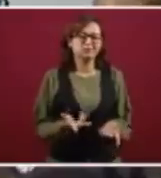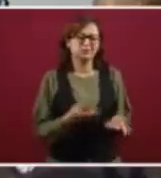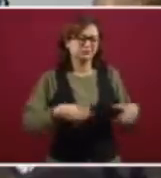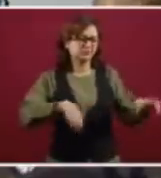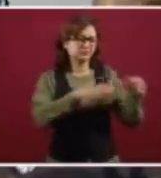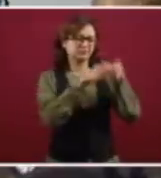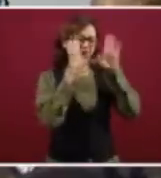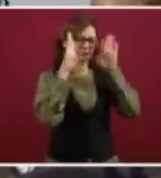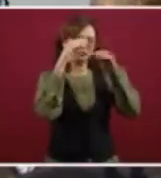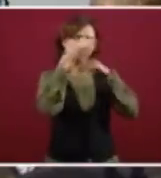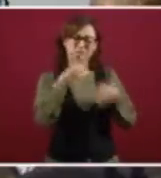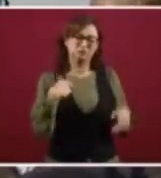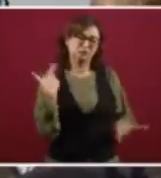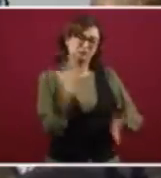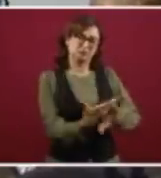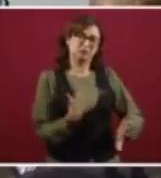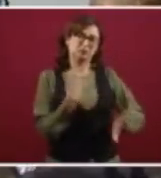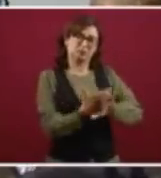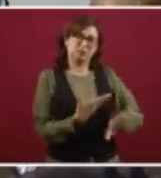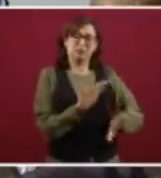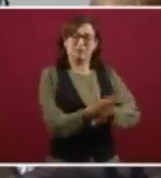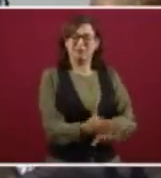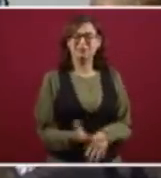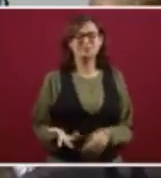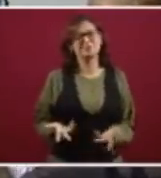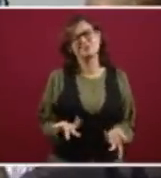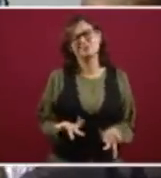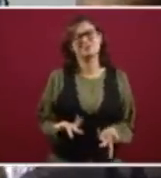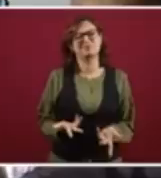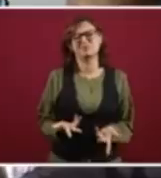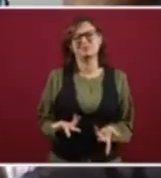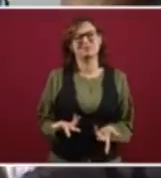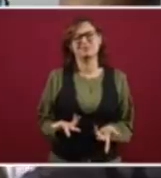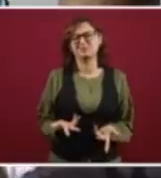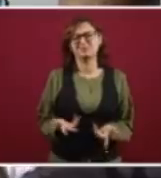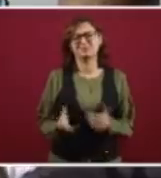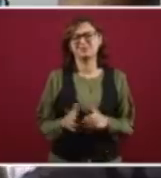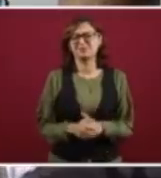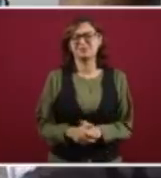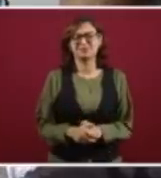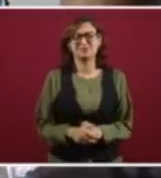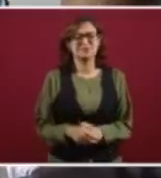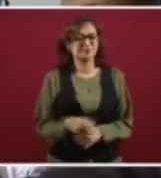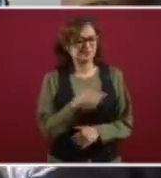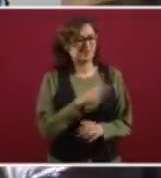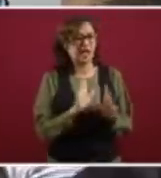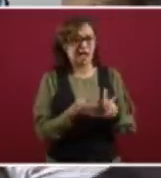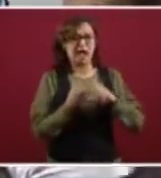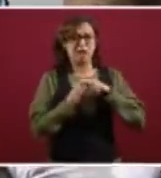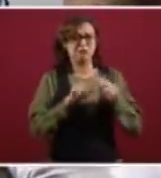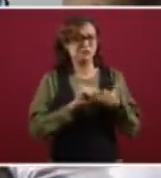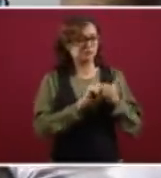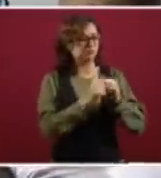conservadores, que además hasta